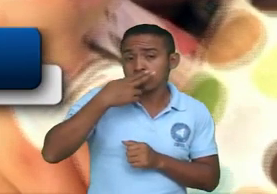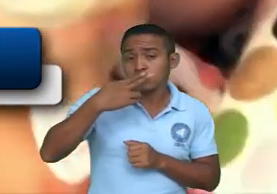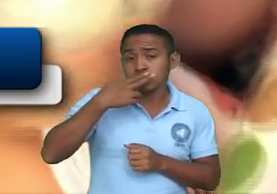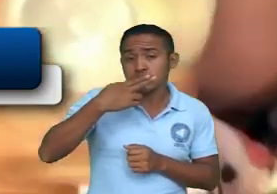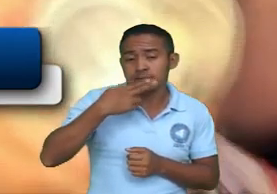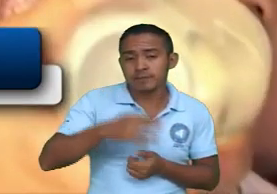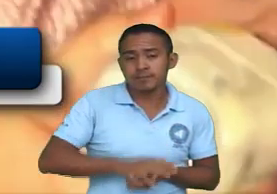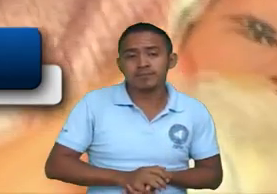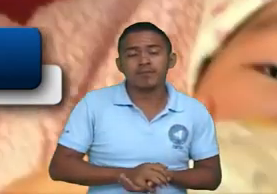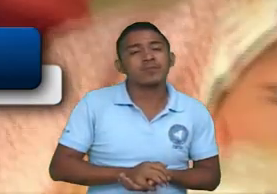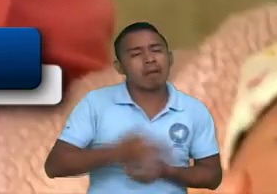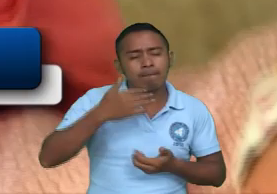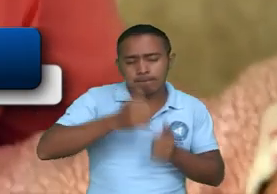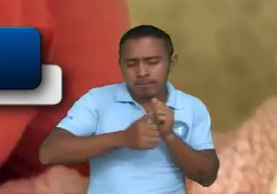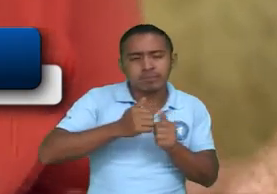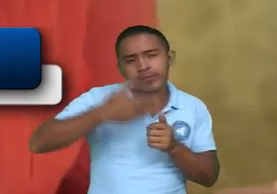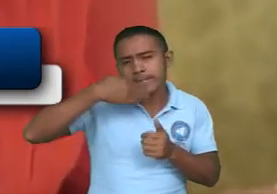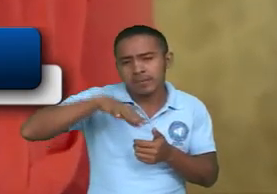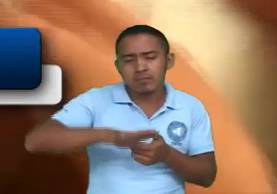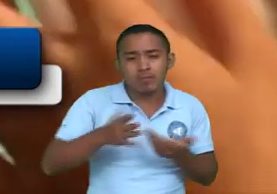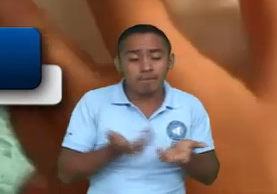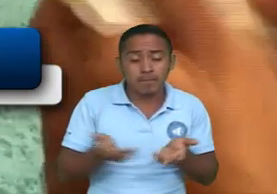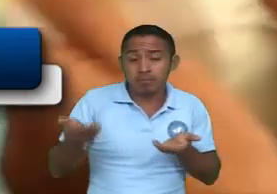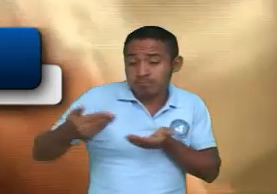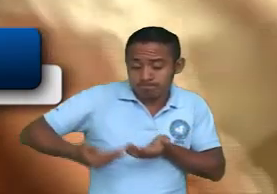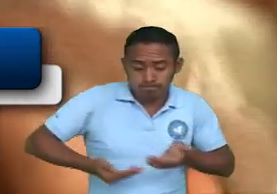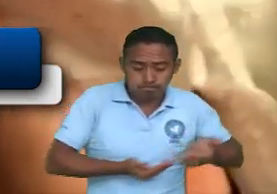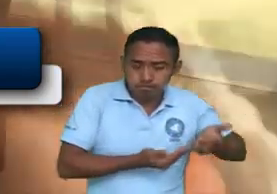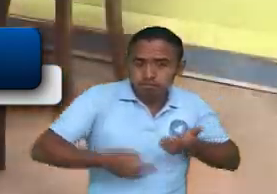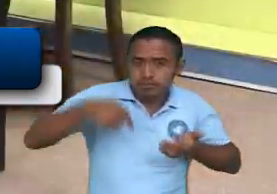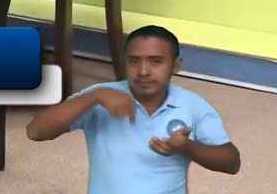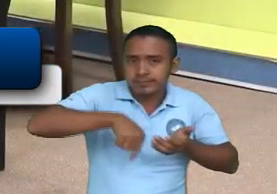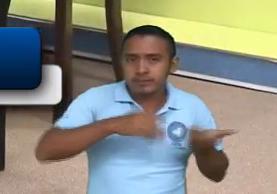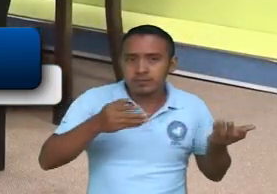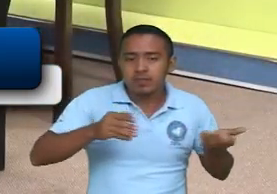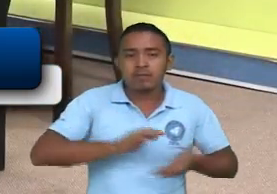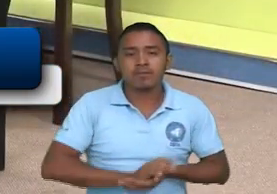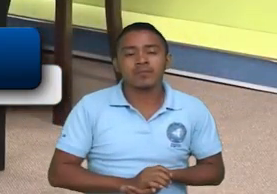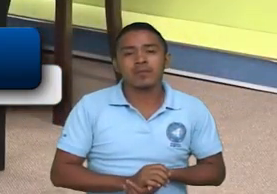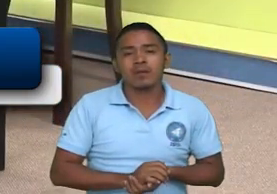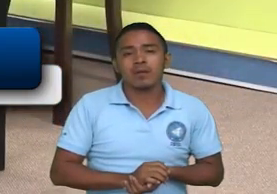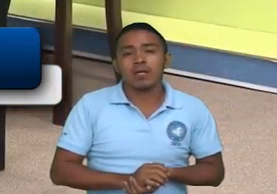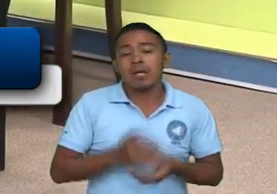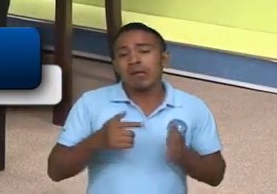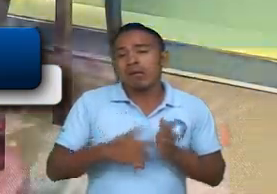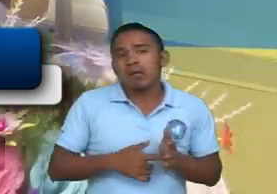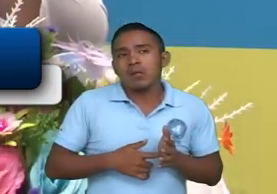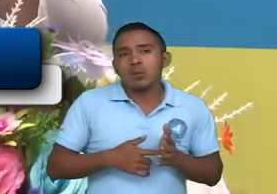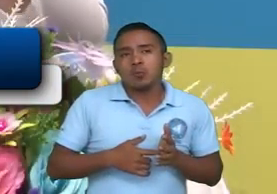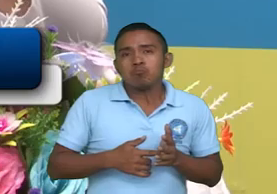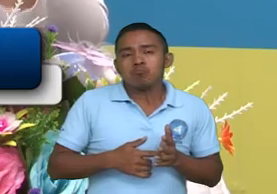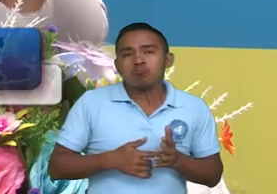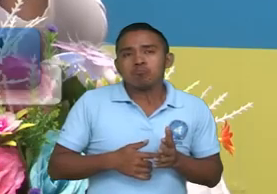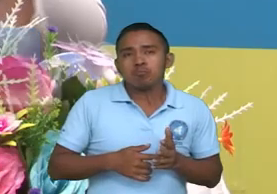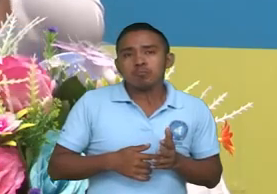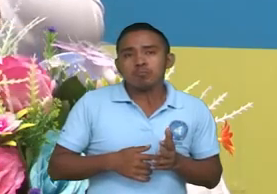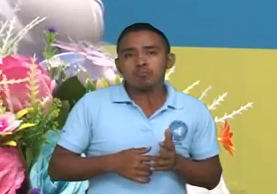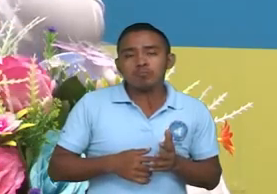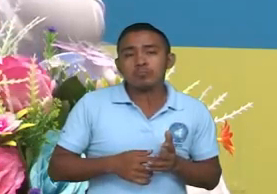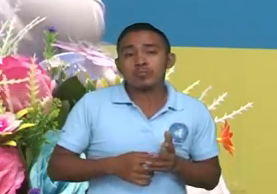bebé, ¿de qué manera puede influir en este caso en que se dé este síndrome de muerte súbita? Ok,